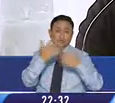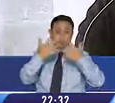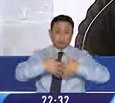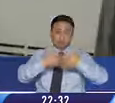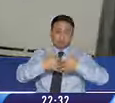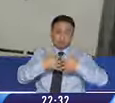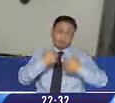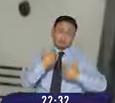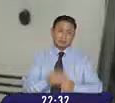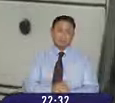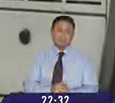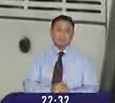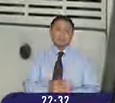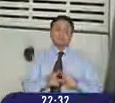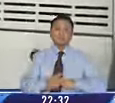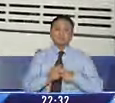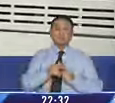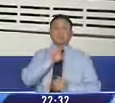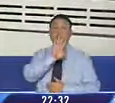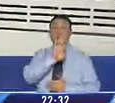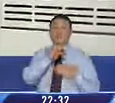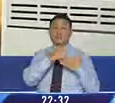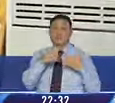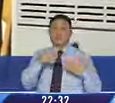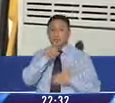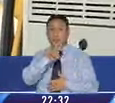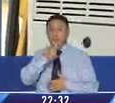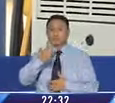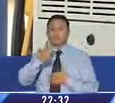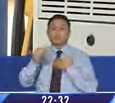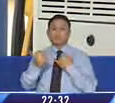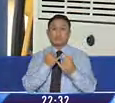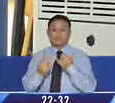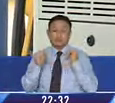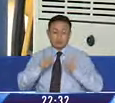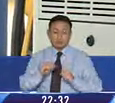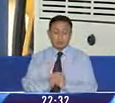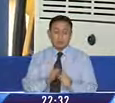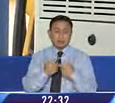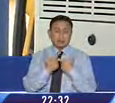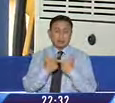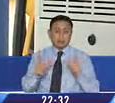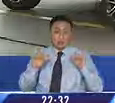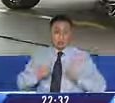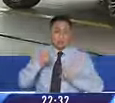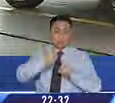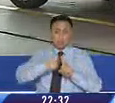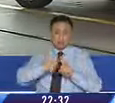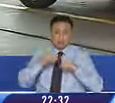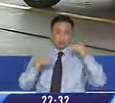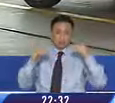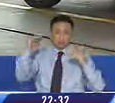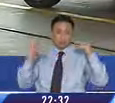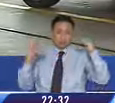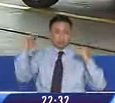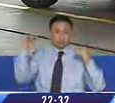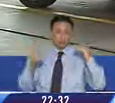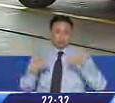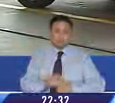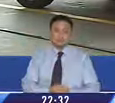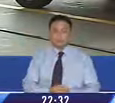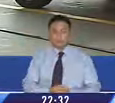del aire. Arranca con un precio de $4.27. Es liberado y podría variar mensualmente de acuerdo al mercado